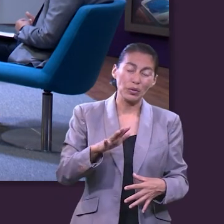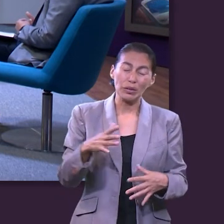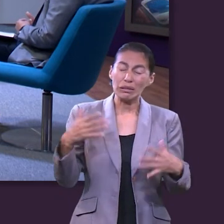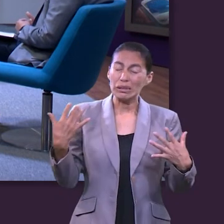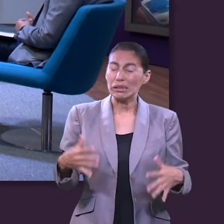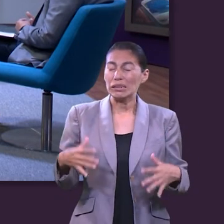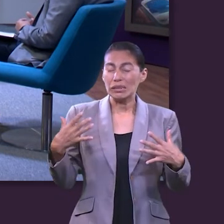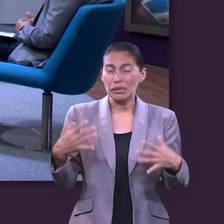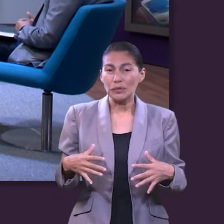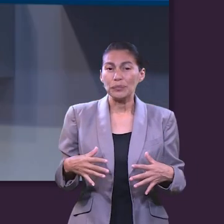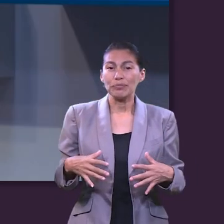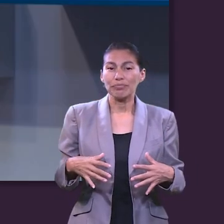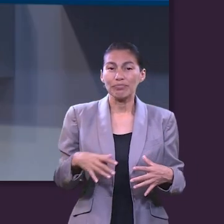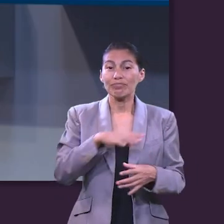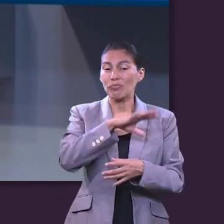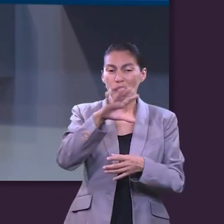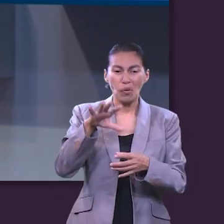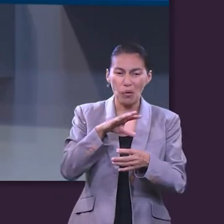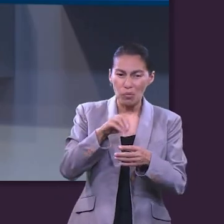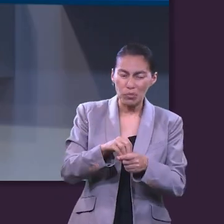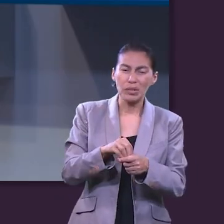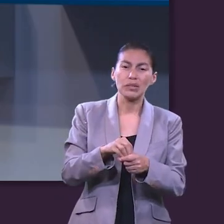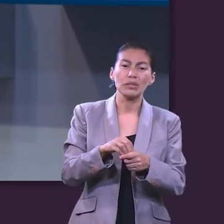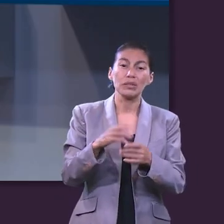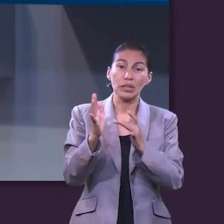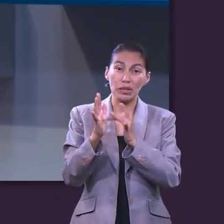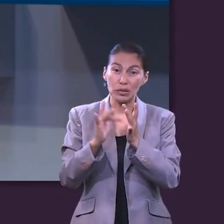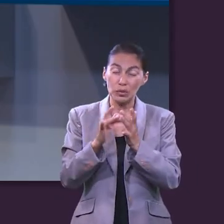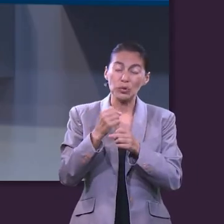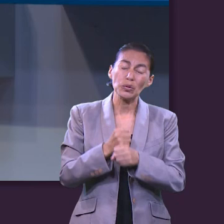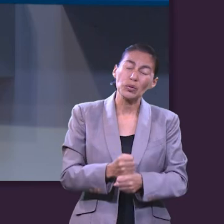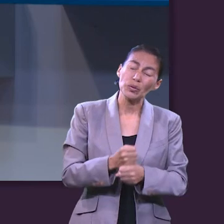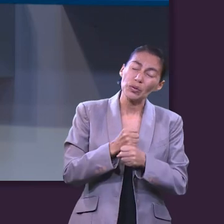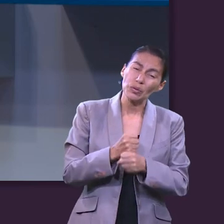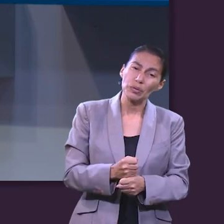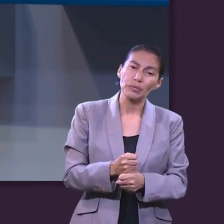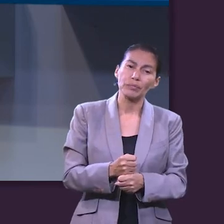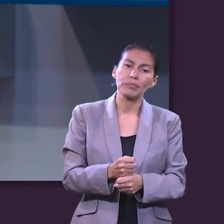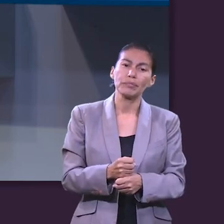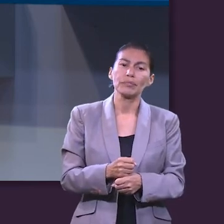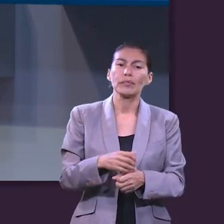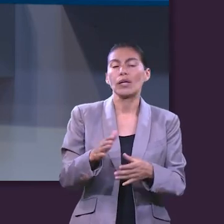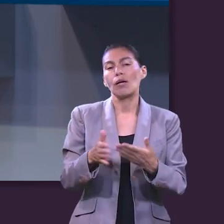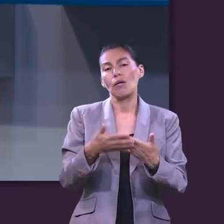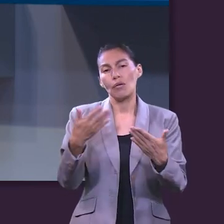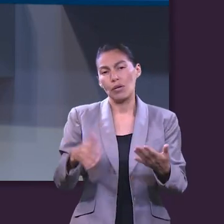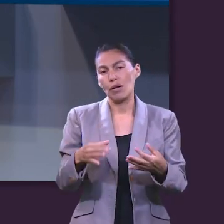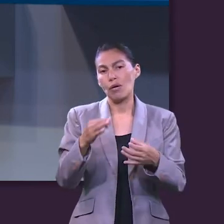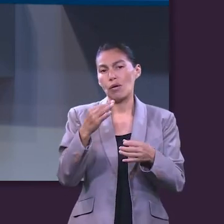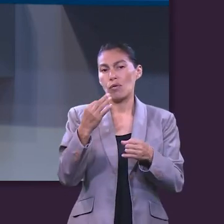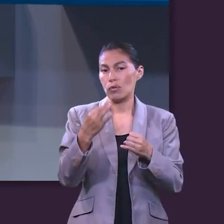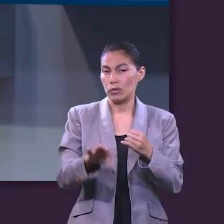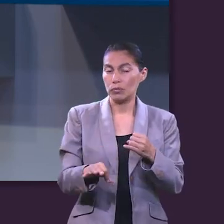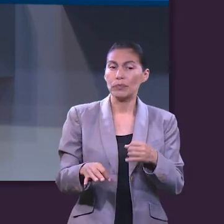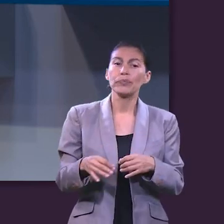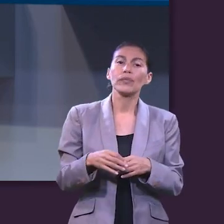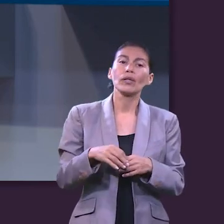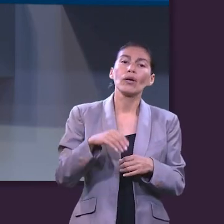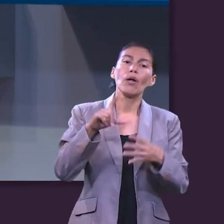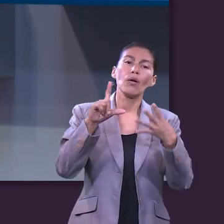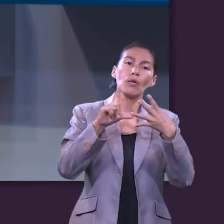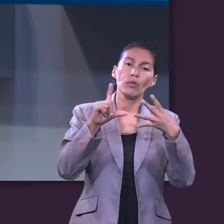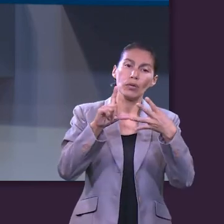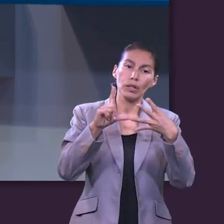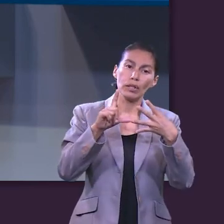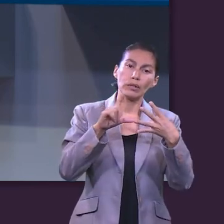cena terrible y completa, en el contexto del sufrimiento de Jesús. Por último, en este contexto analicemos